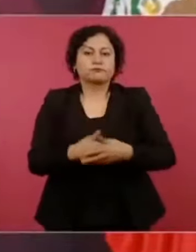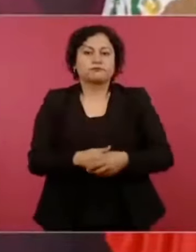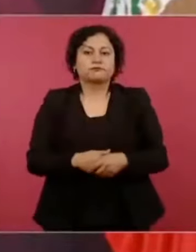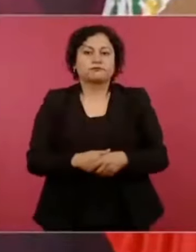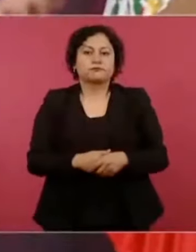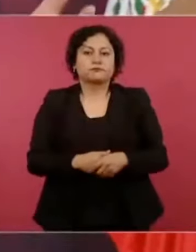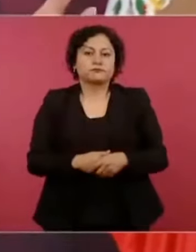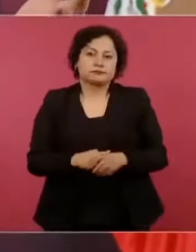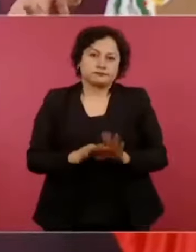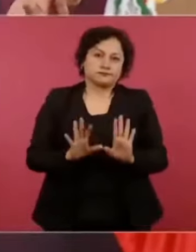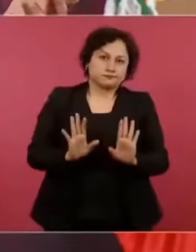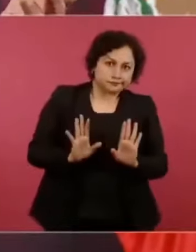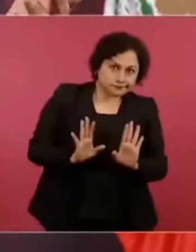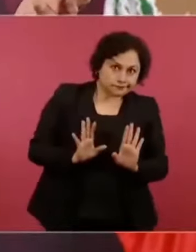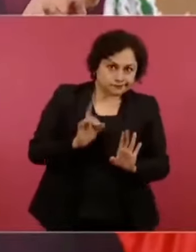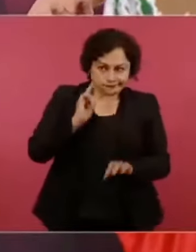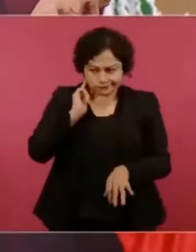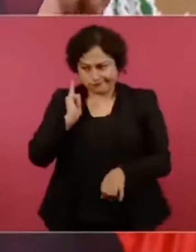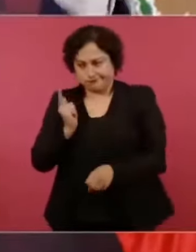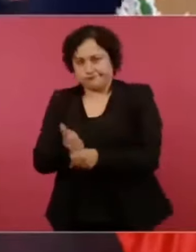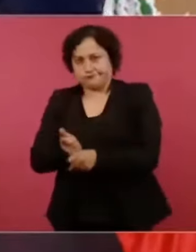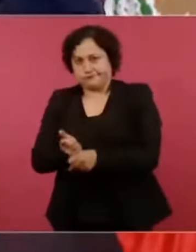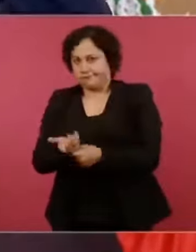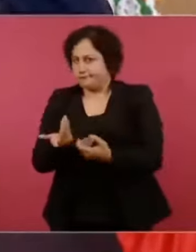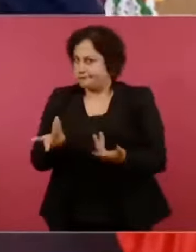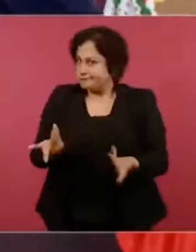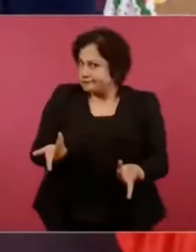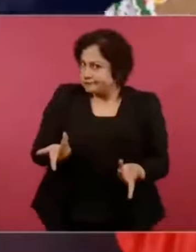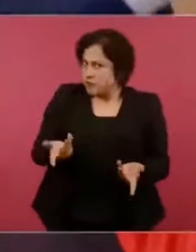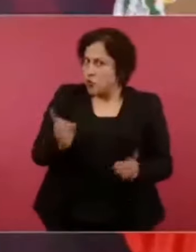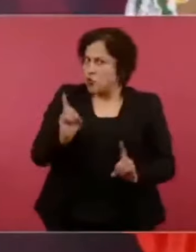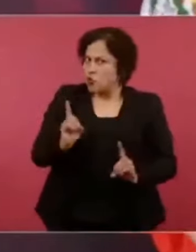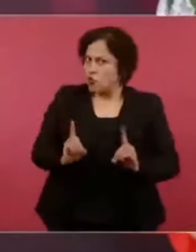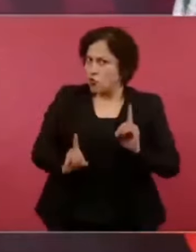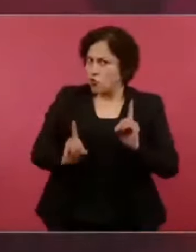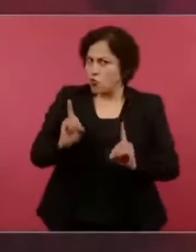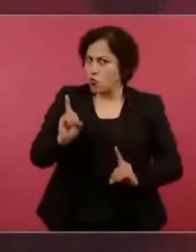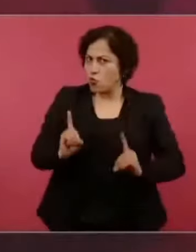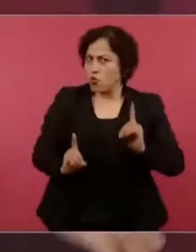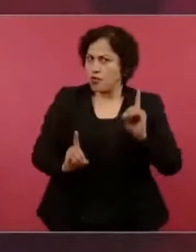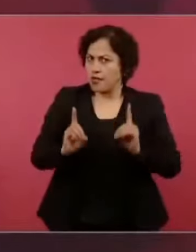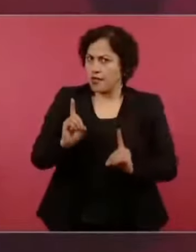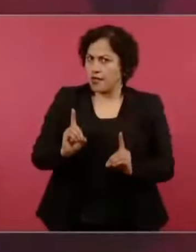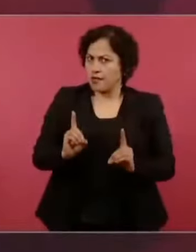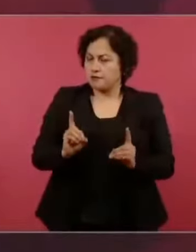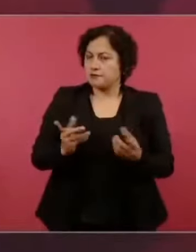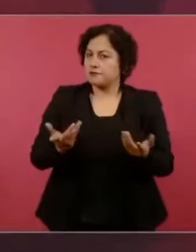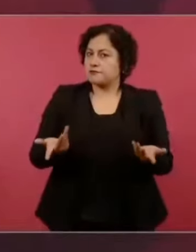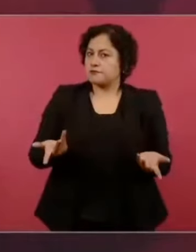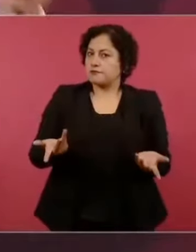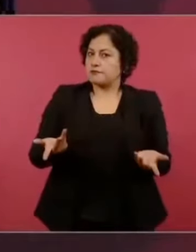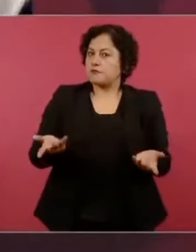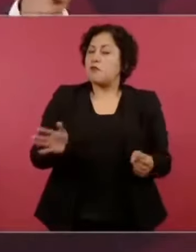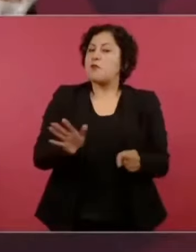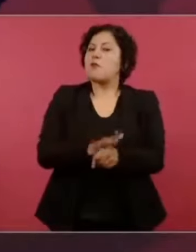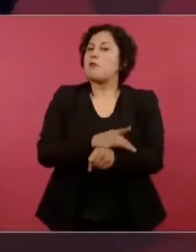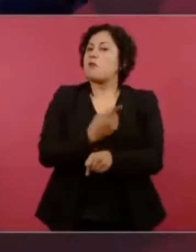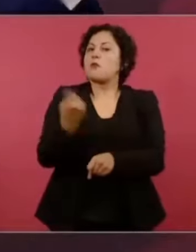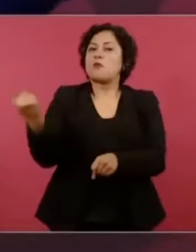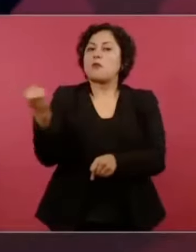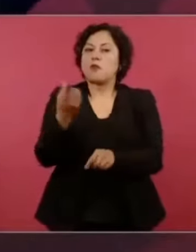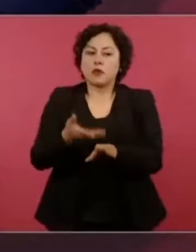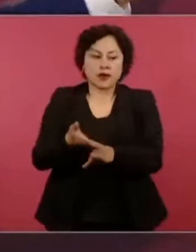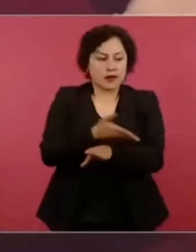pues sospechoso de que inicia tú una campaña, que dicho sea de paso y